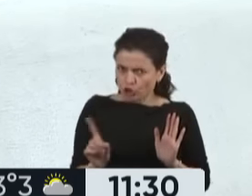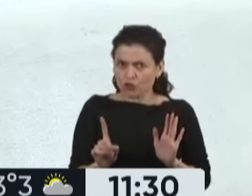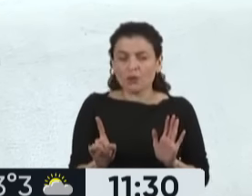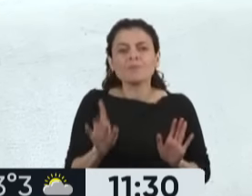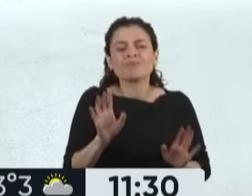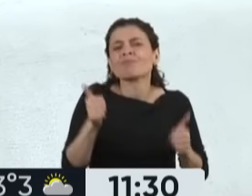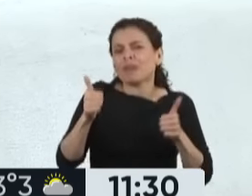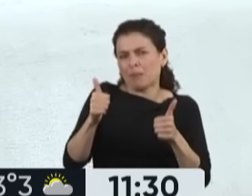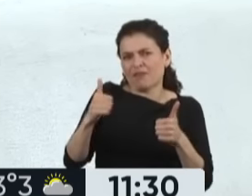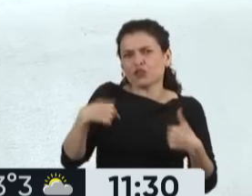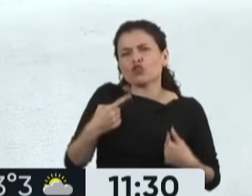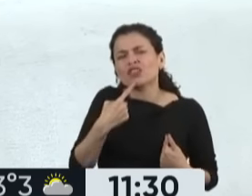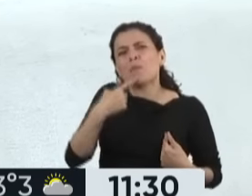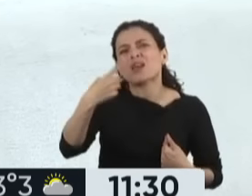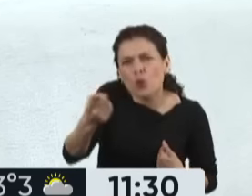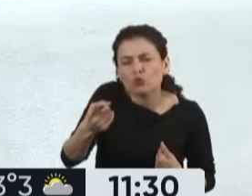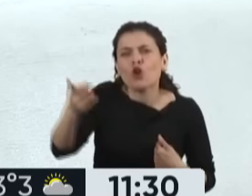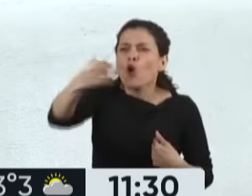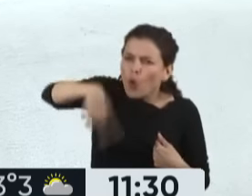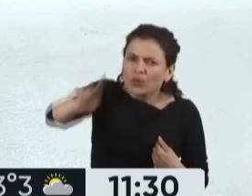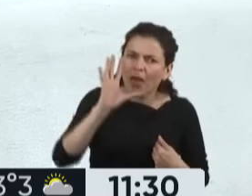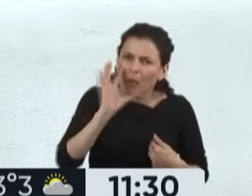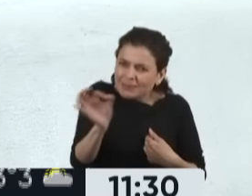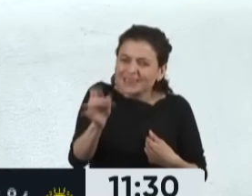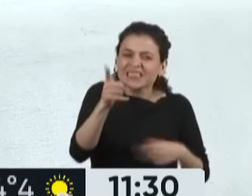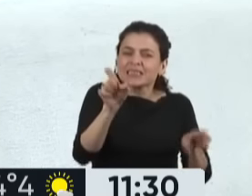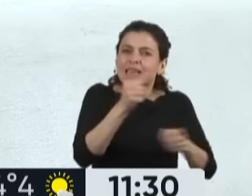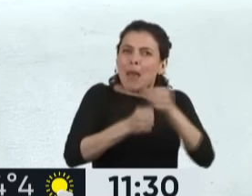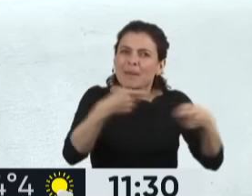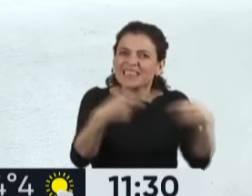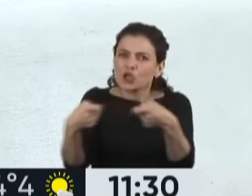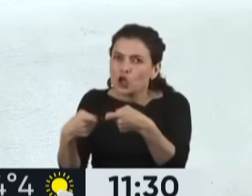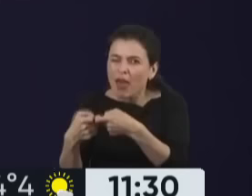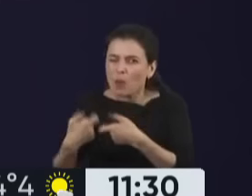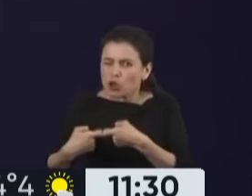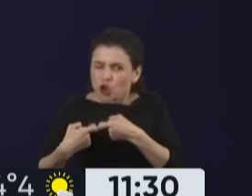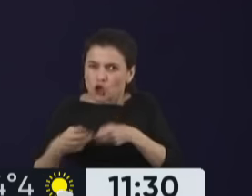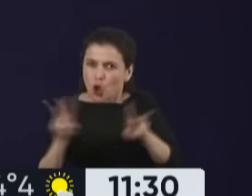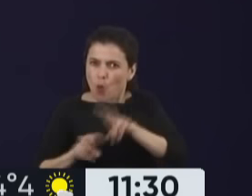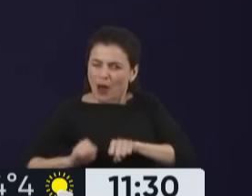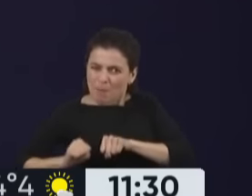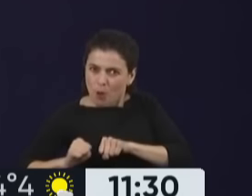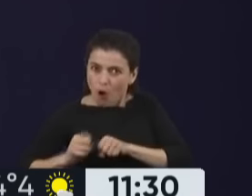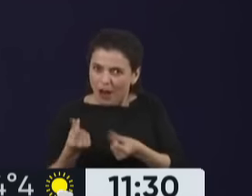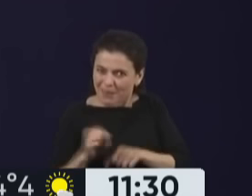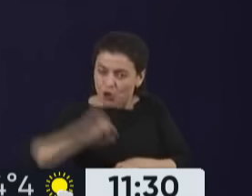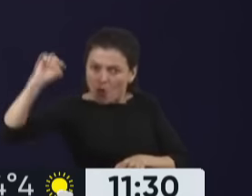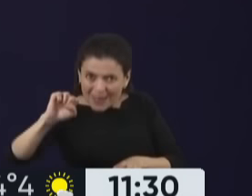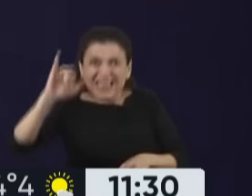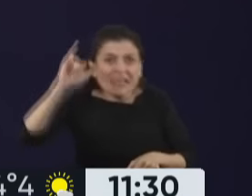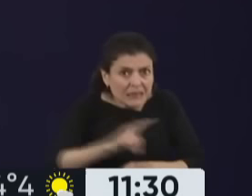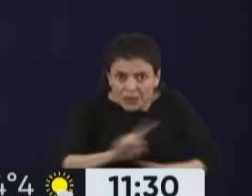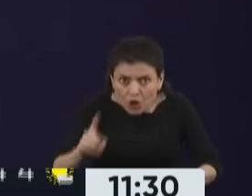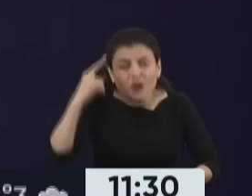quería saber si ven algún proceso de cartelización, porque si hay 3 o 4 empresas, 3 o 4 laboratorios, bueno. Iba a llegar a eso. El que haya